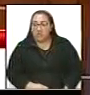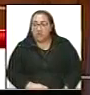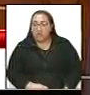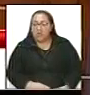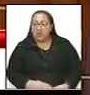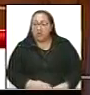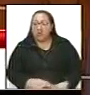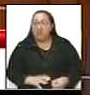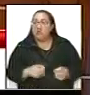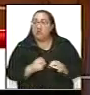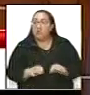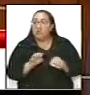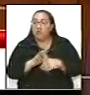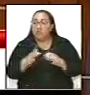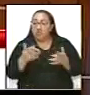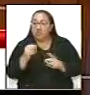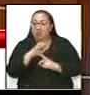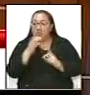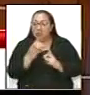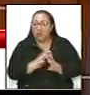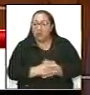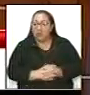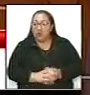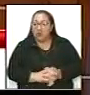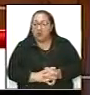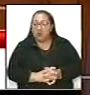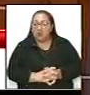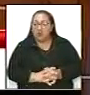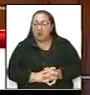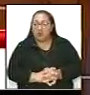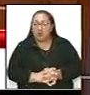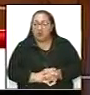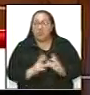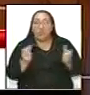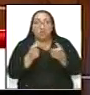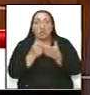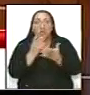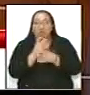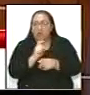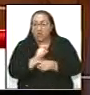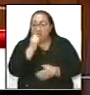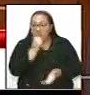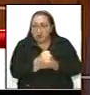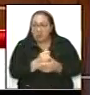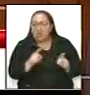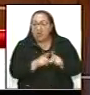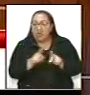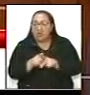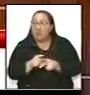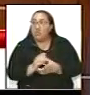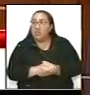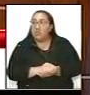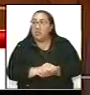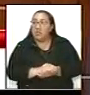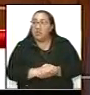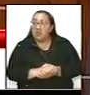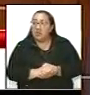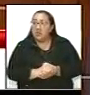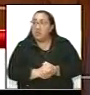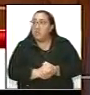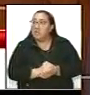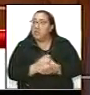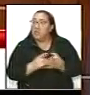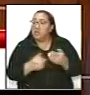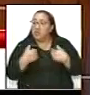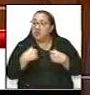cultura, y no de cualquier cultura, porque por eso es que la Comisión de Educación aprobó también para que el Ministerio de Cultura